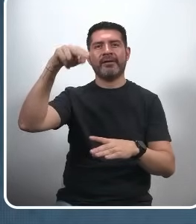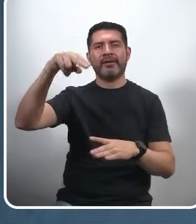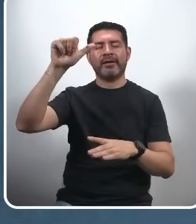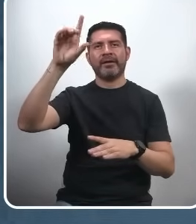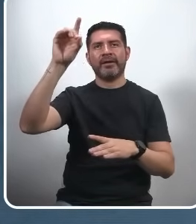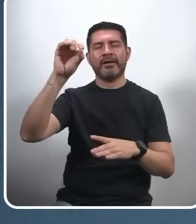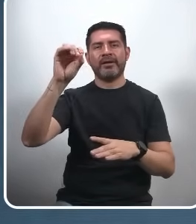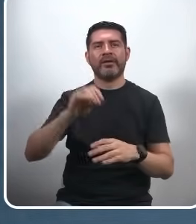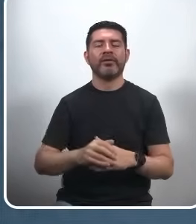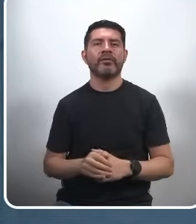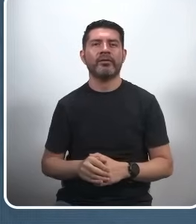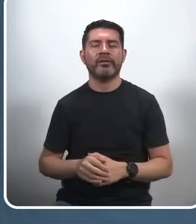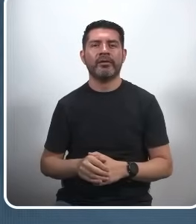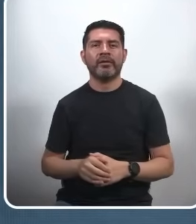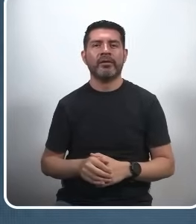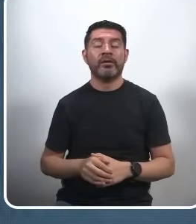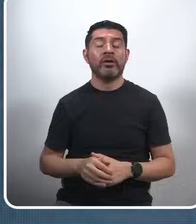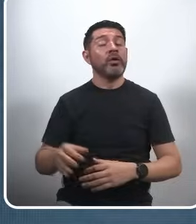aprender a